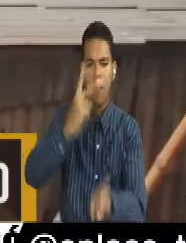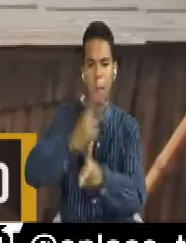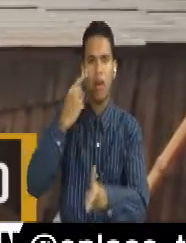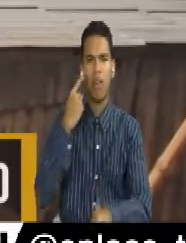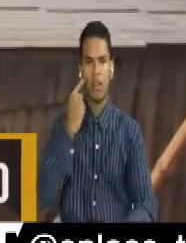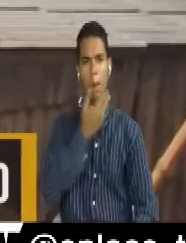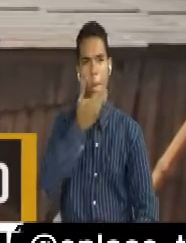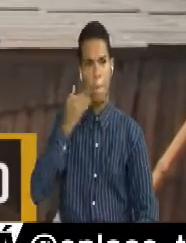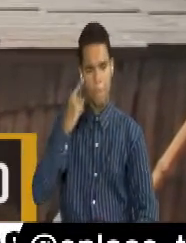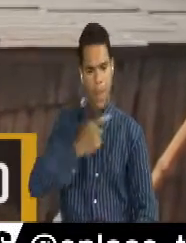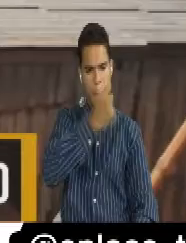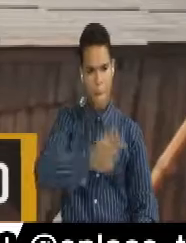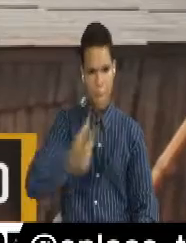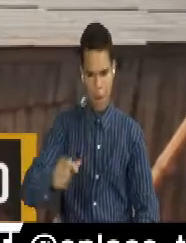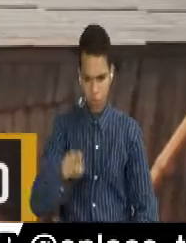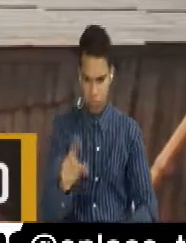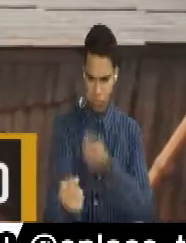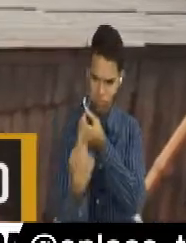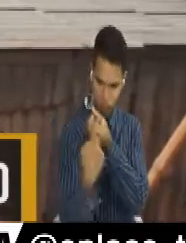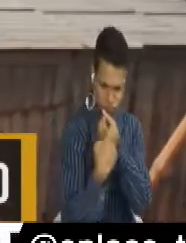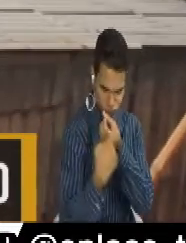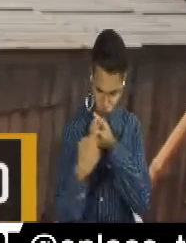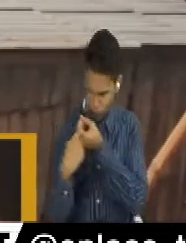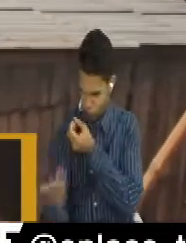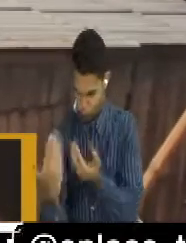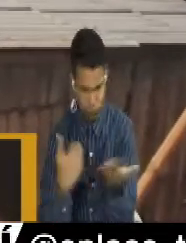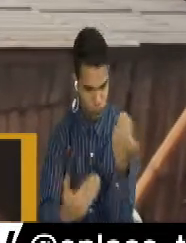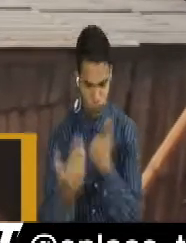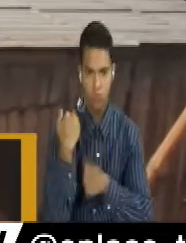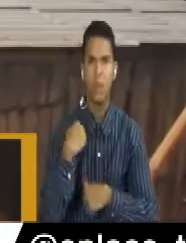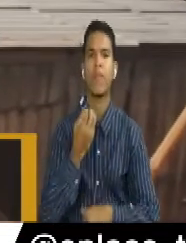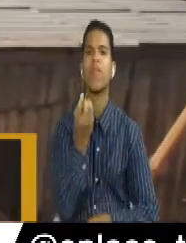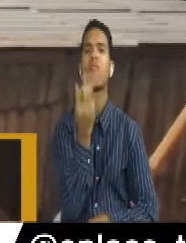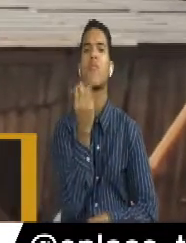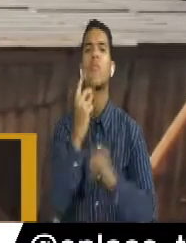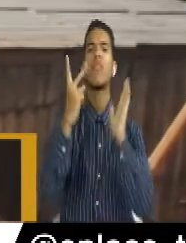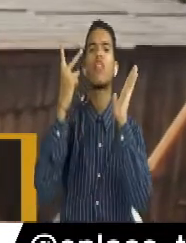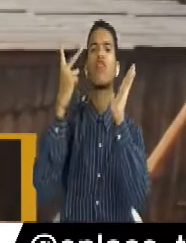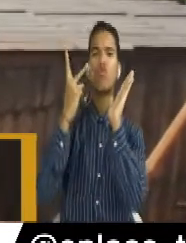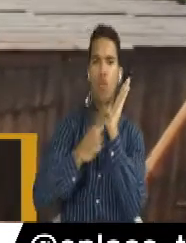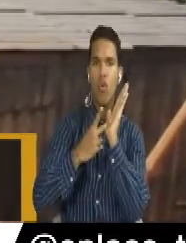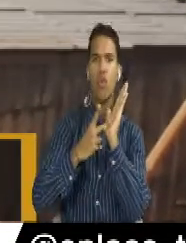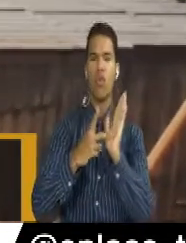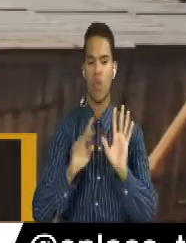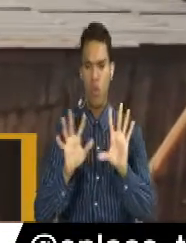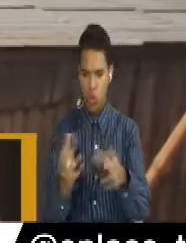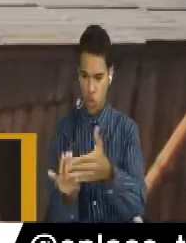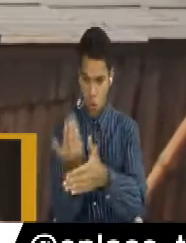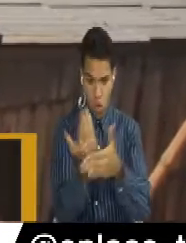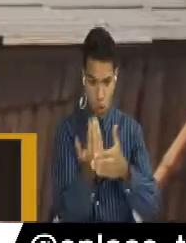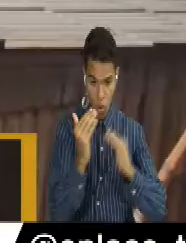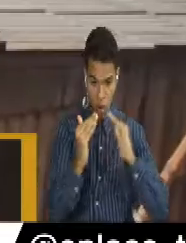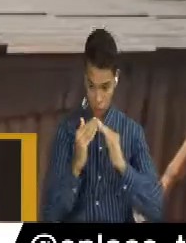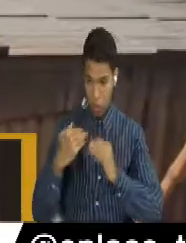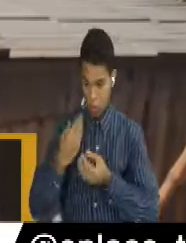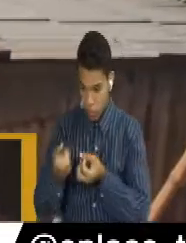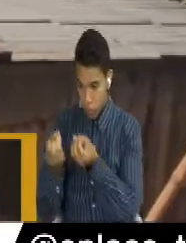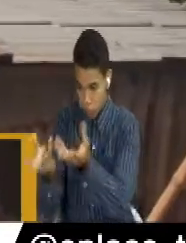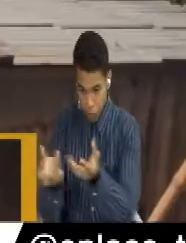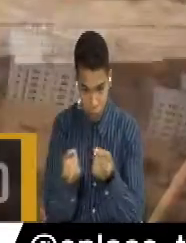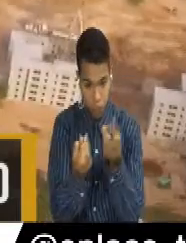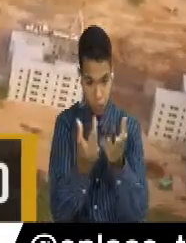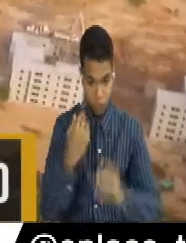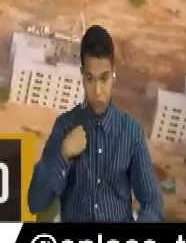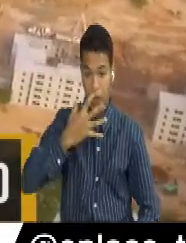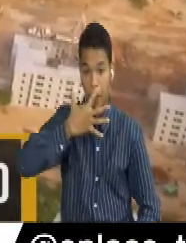poder, cuando hagamos ya la asignación de esas 2.000 nuevos propietarios, pues se favorezca realmente la gente más